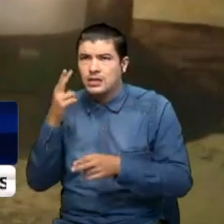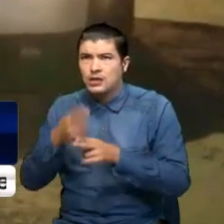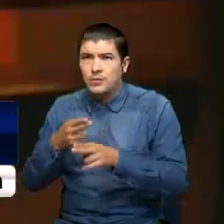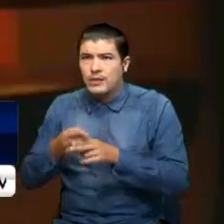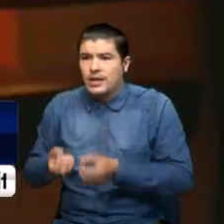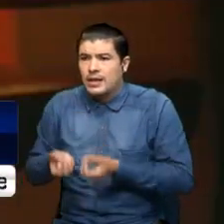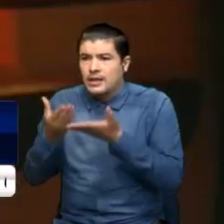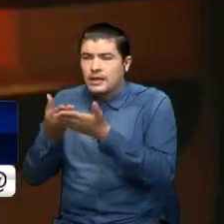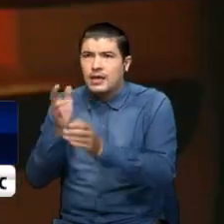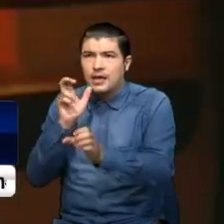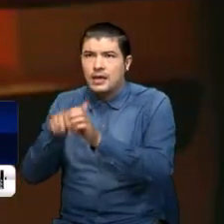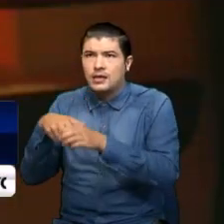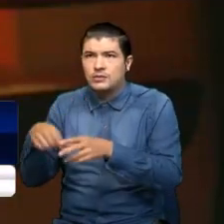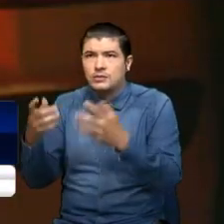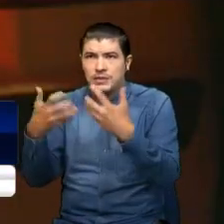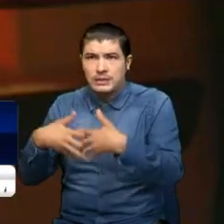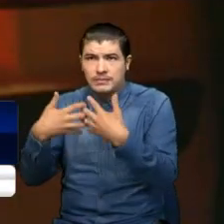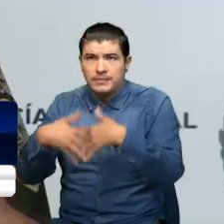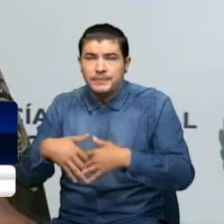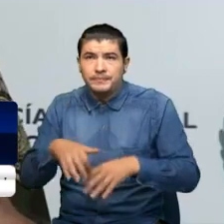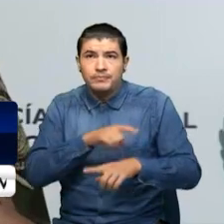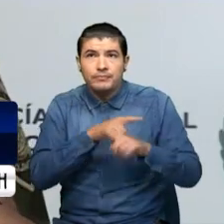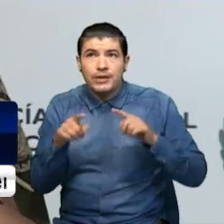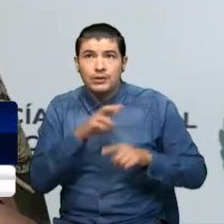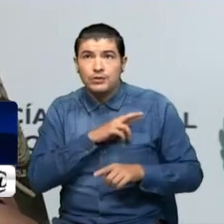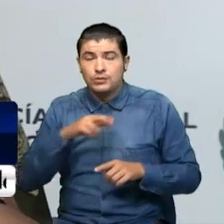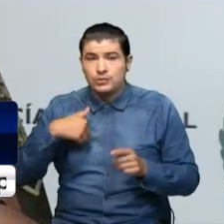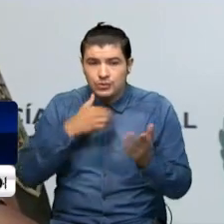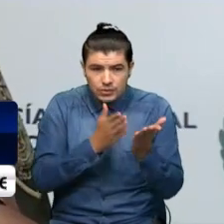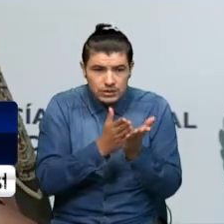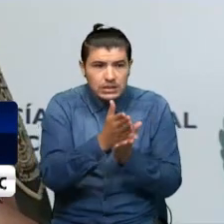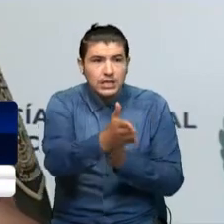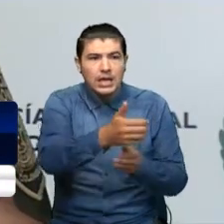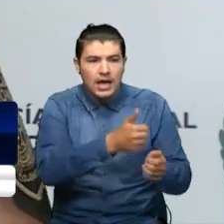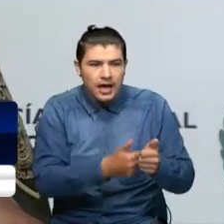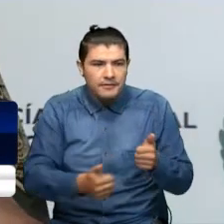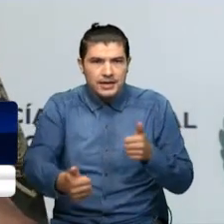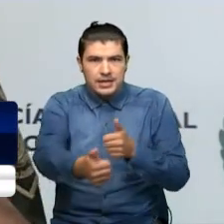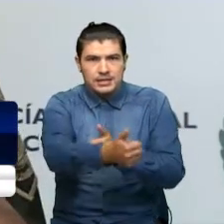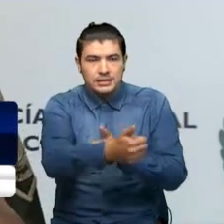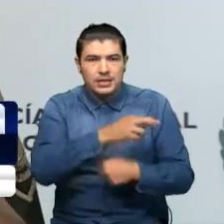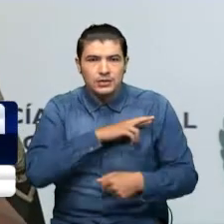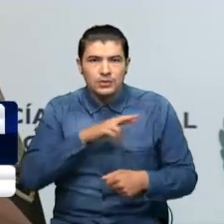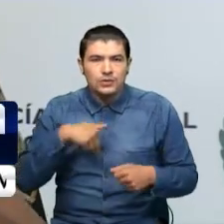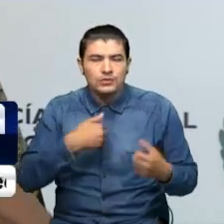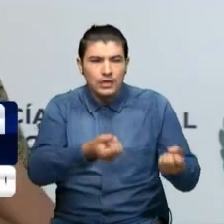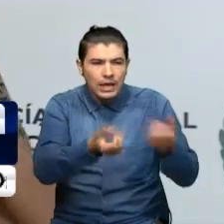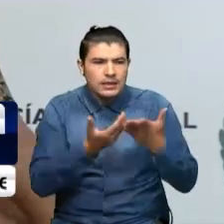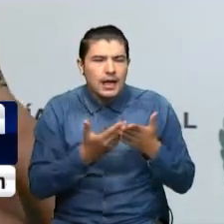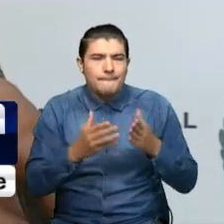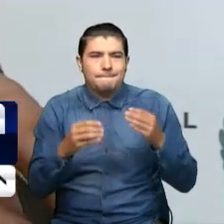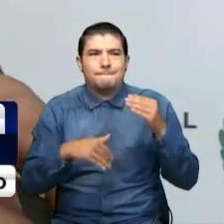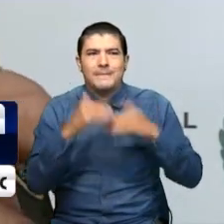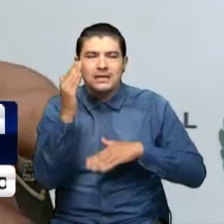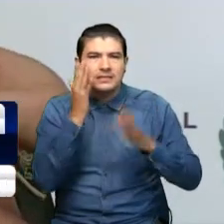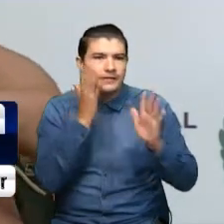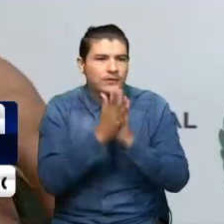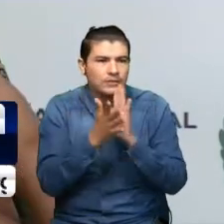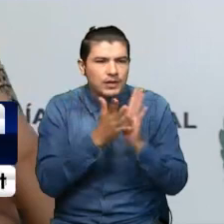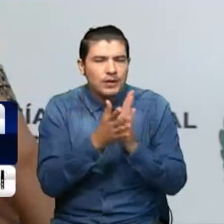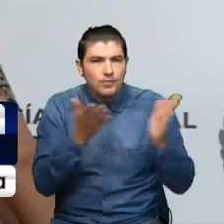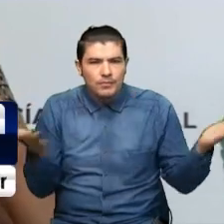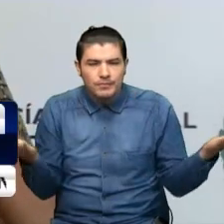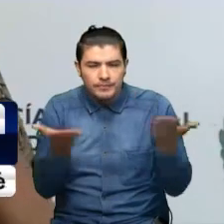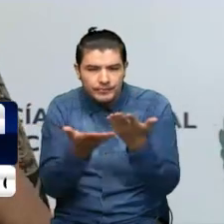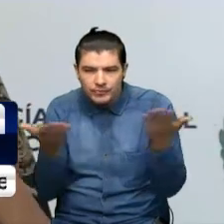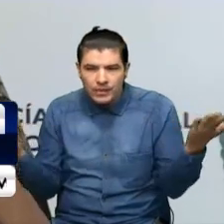suministrado a su empleador seguimos avanzando en más obtención de información para cruzarla